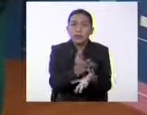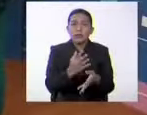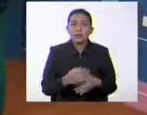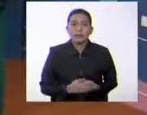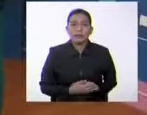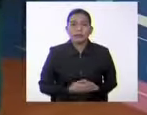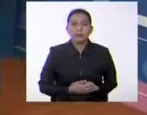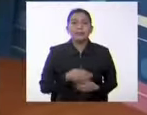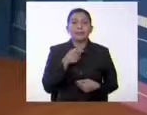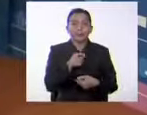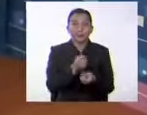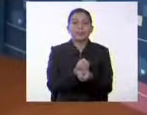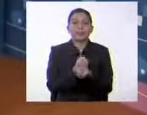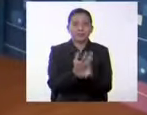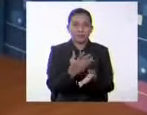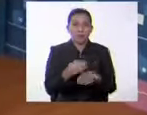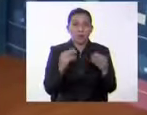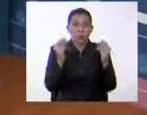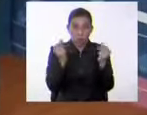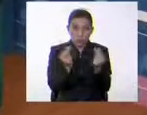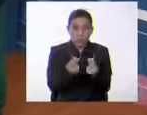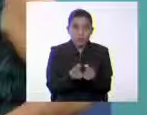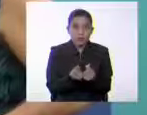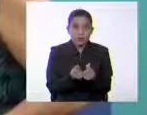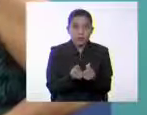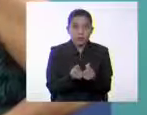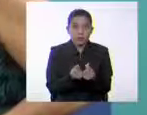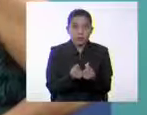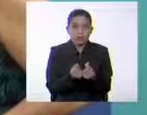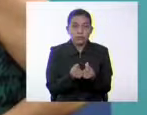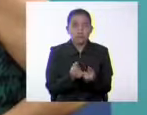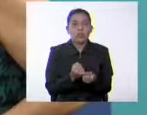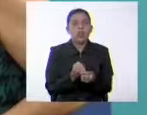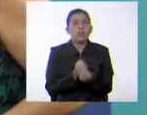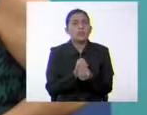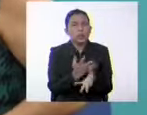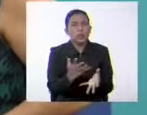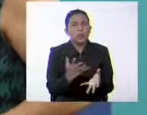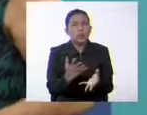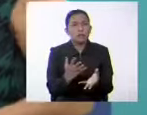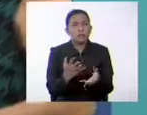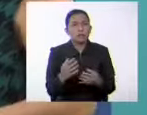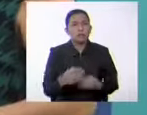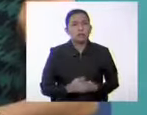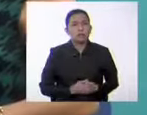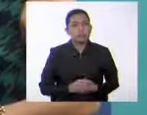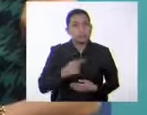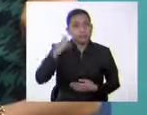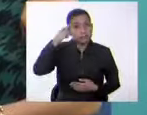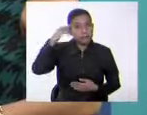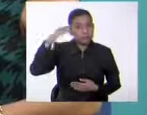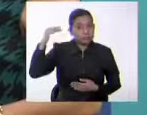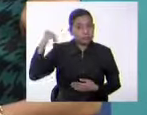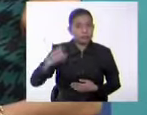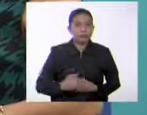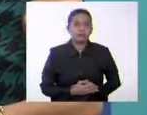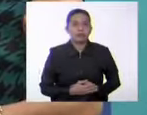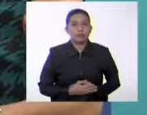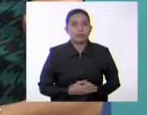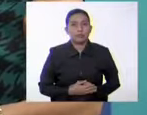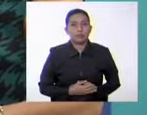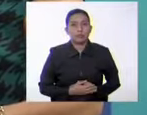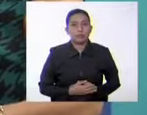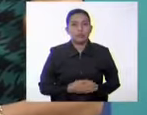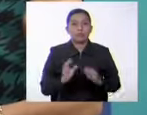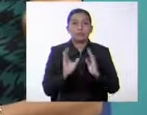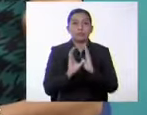unas consecuencias económicas, hay unas consecuencias políticas, unas consecuencias